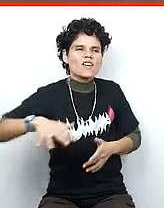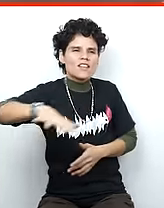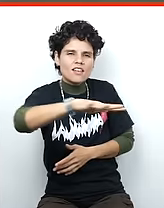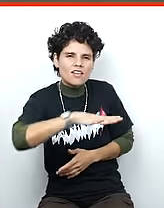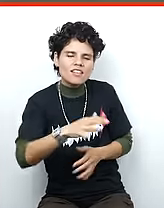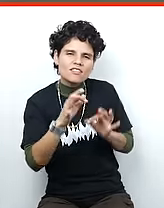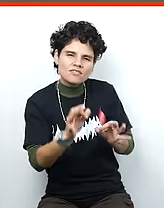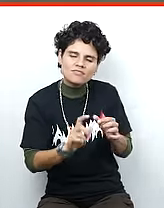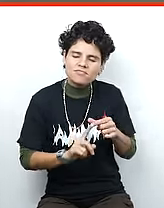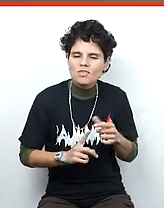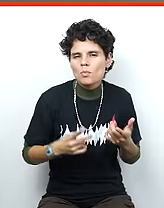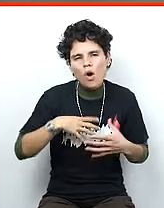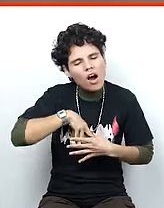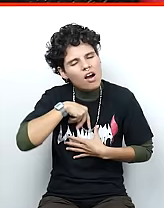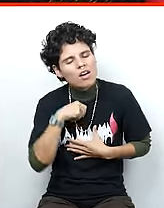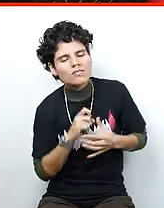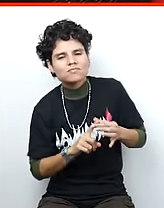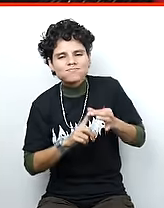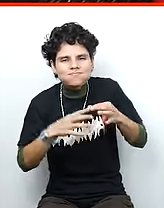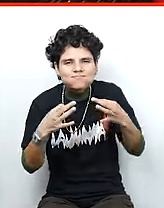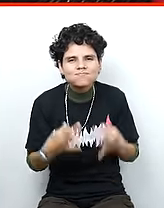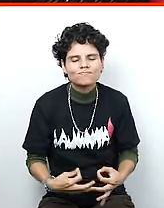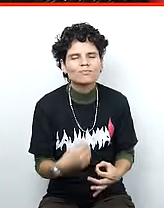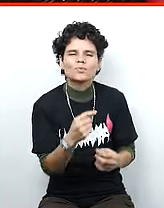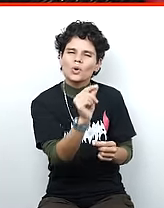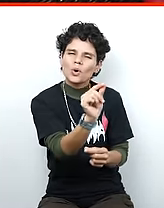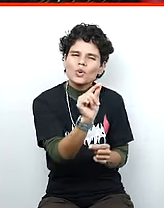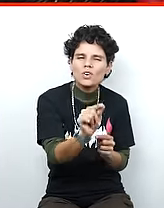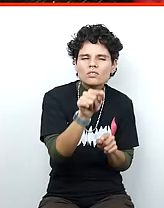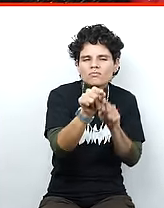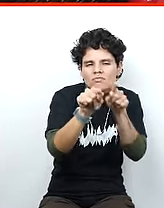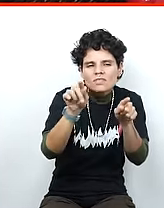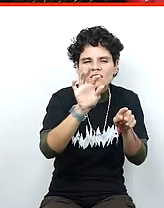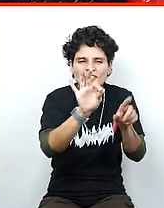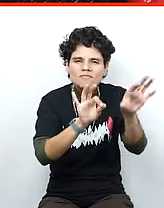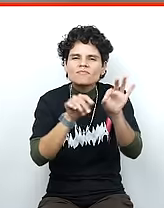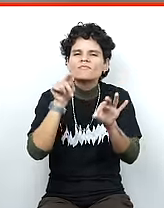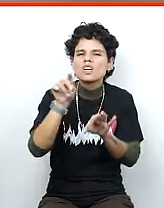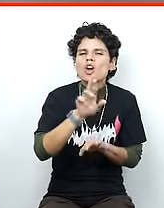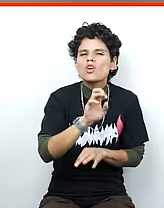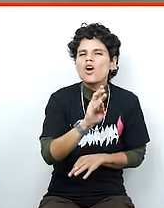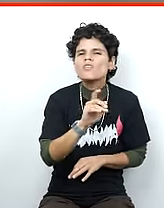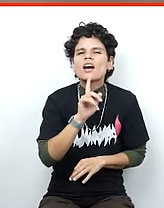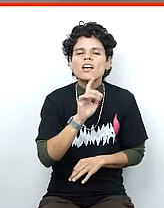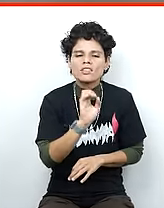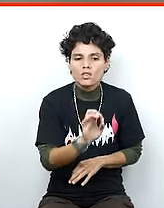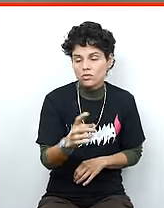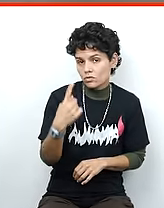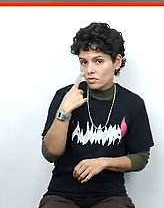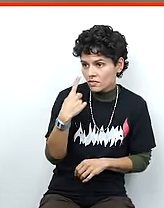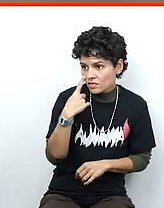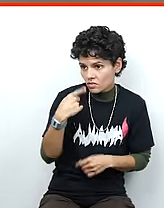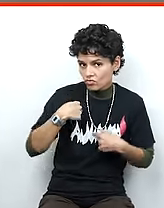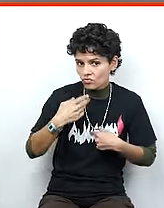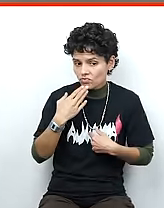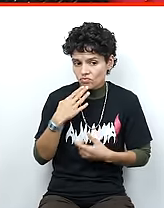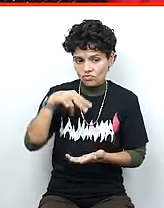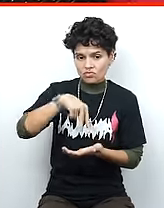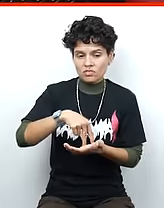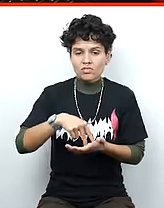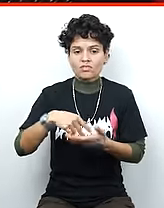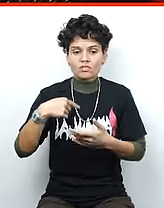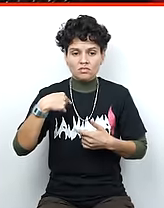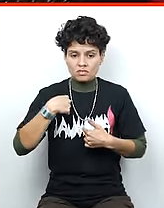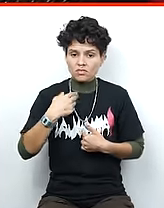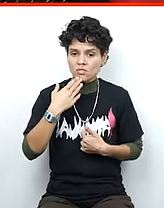reales que hay en el género, así de corazón. No, sí. Es que Robertito es... Sí, una fibilla también. Sí, vos. ¿Echaste que salía en su videoclip, no? La baldosa y toda la mano.